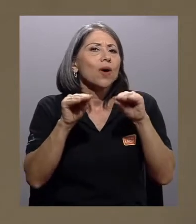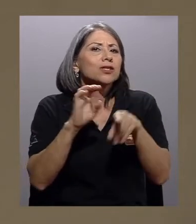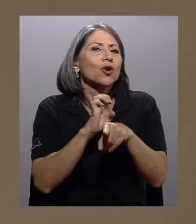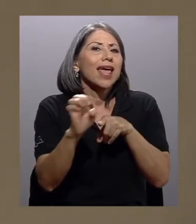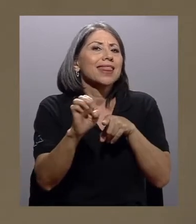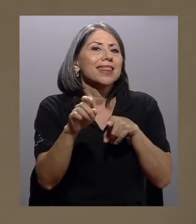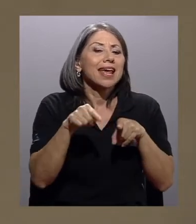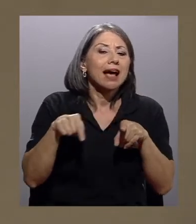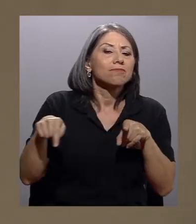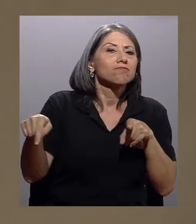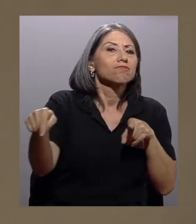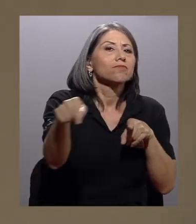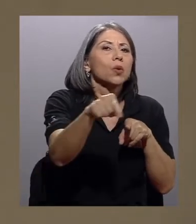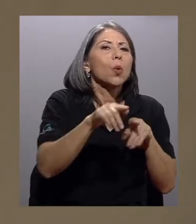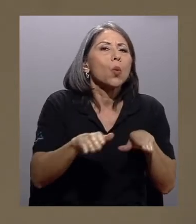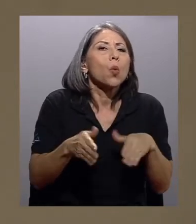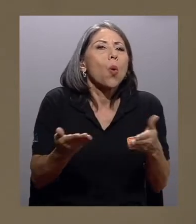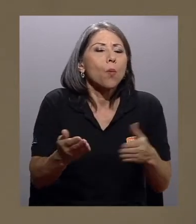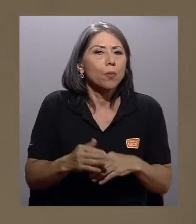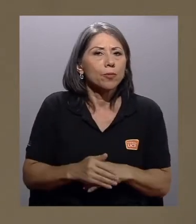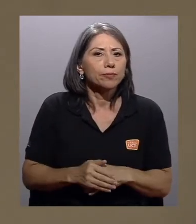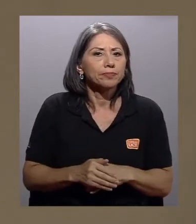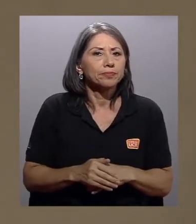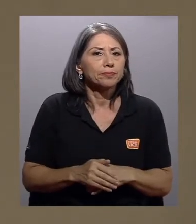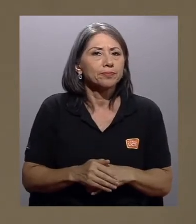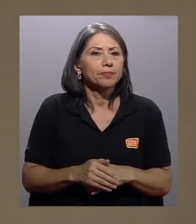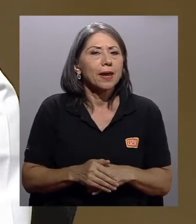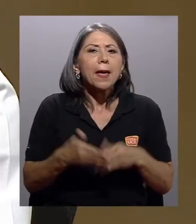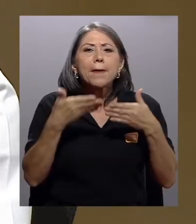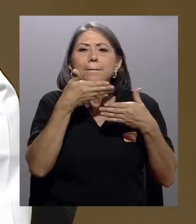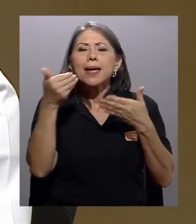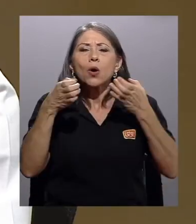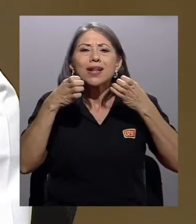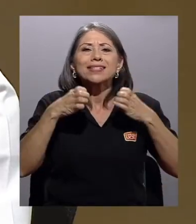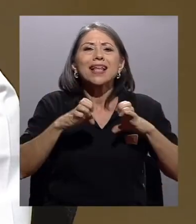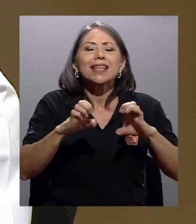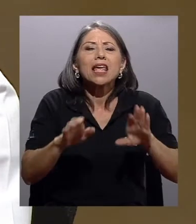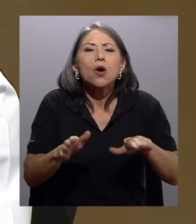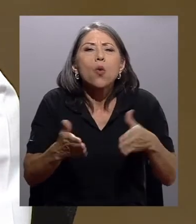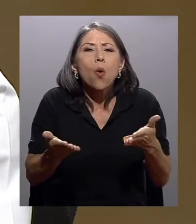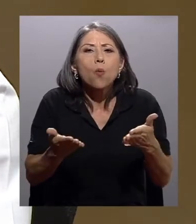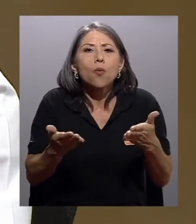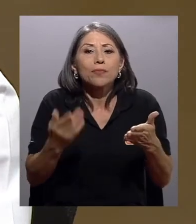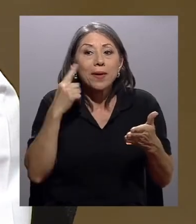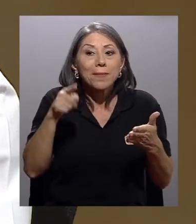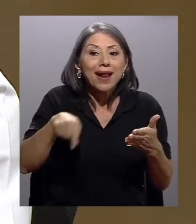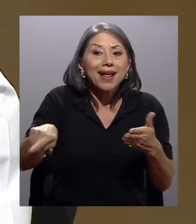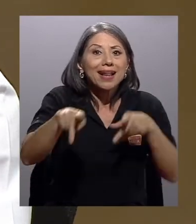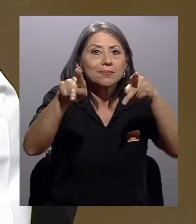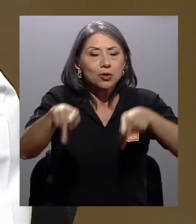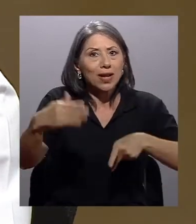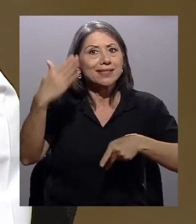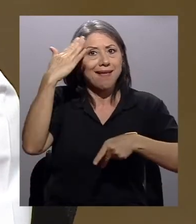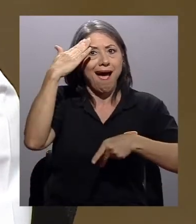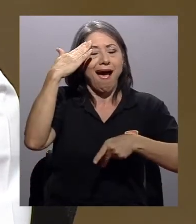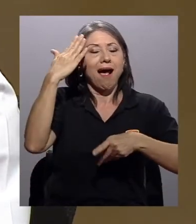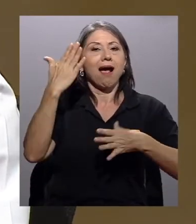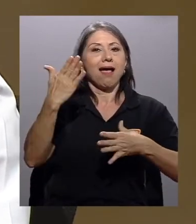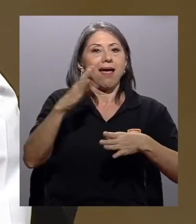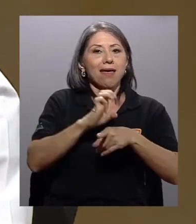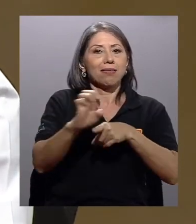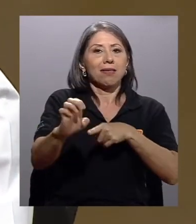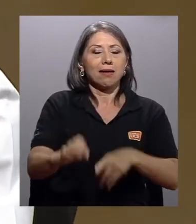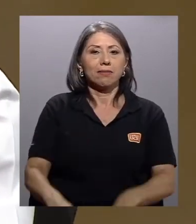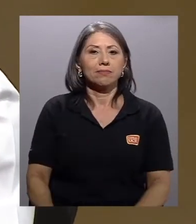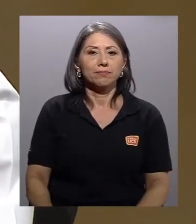una educación ética a las personas? ¿Cuál sería, digamos, la mejor estrategia para llevar una educación ética a las personas? Bueno,